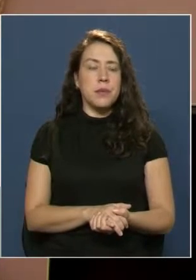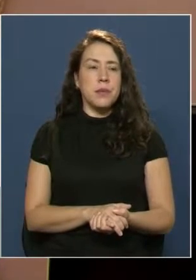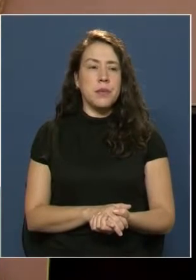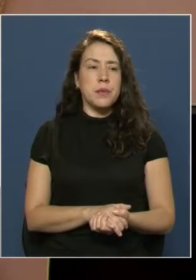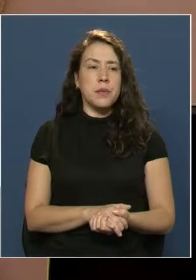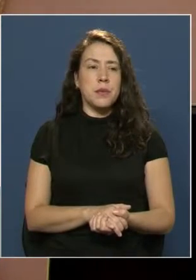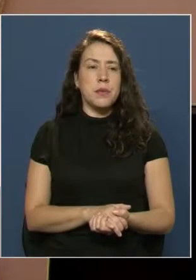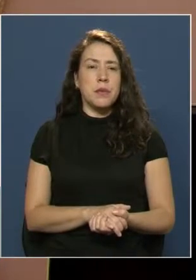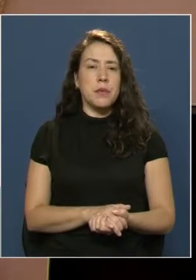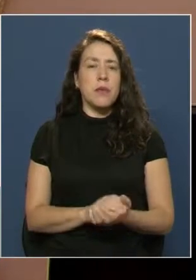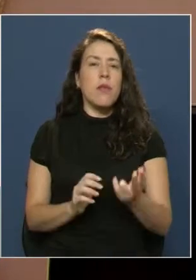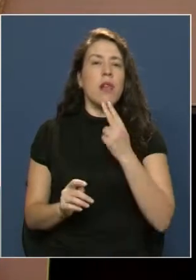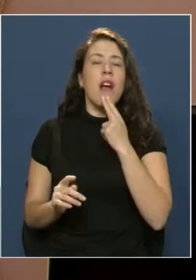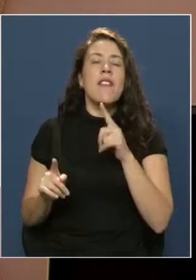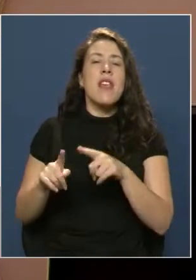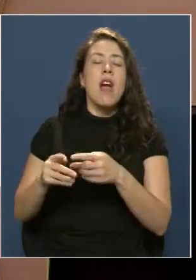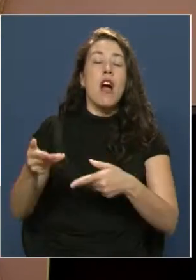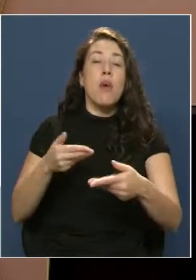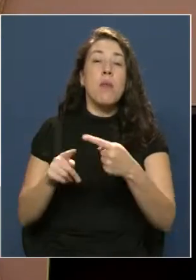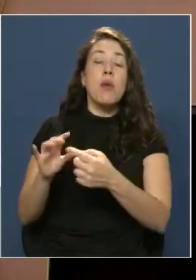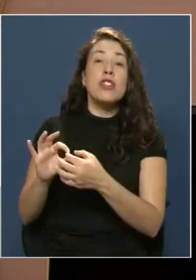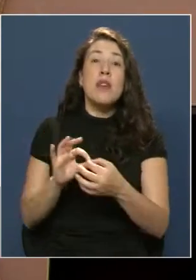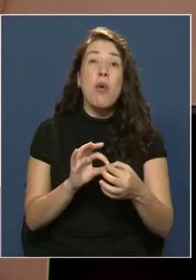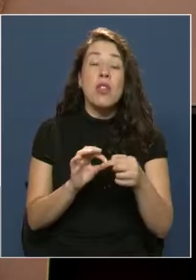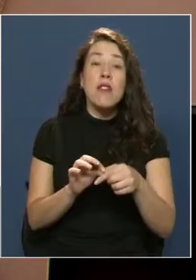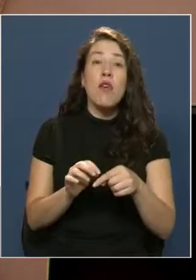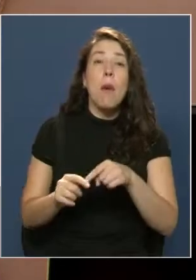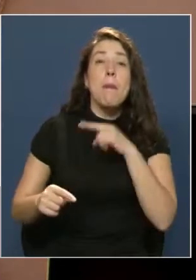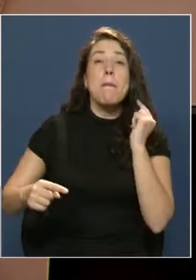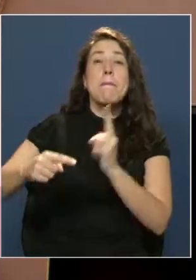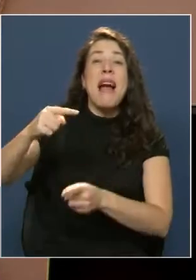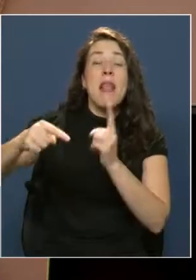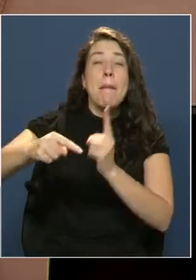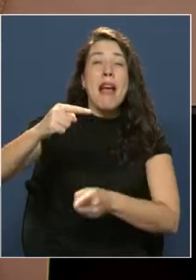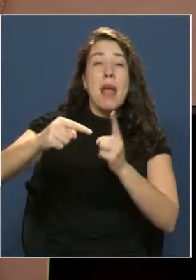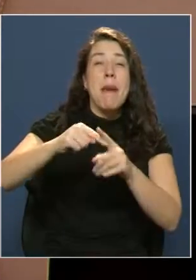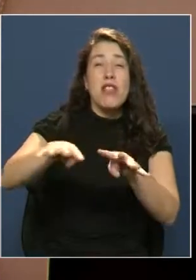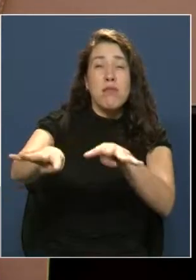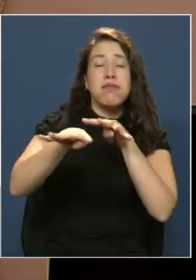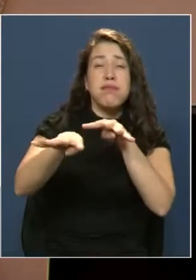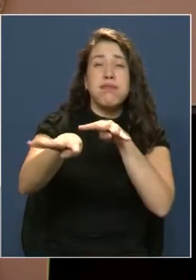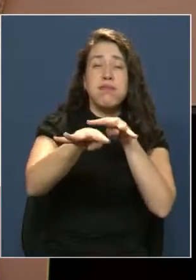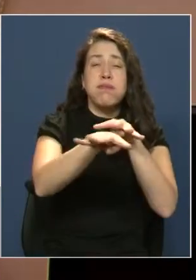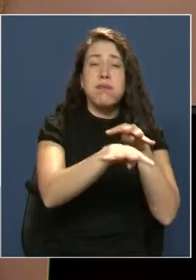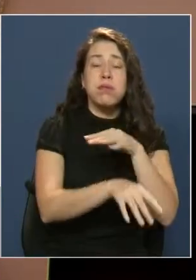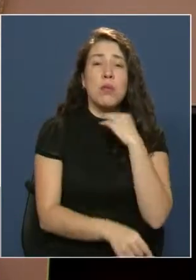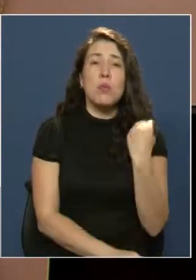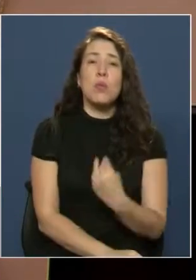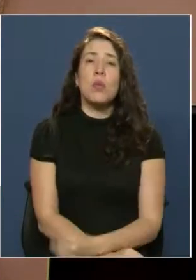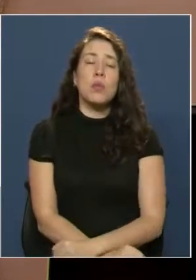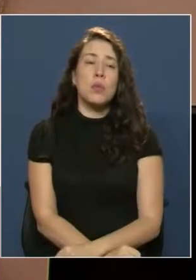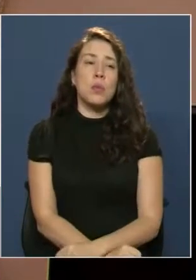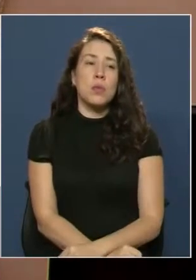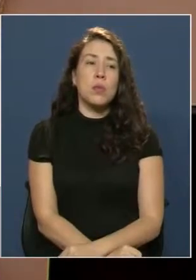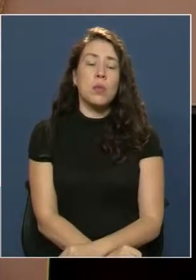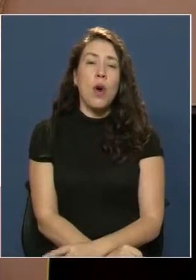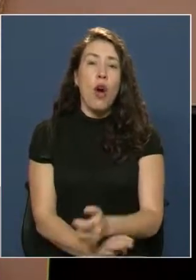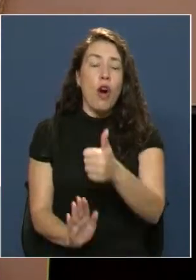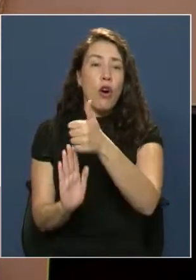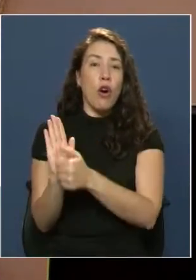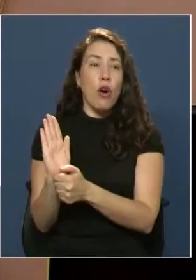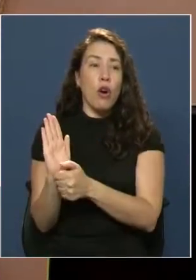una vida común. Y por lo tanto fueron exterminados, fueron asesinados. La